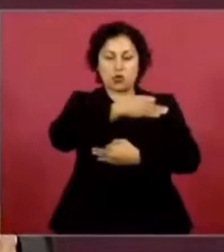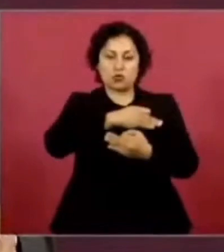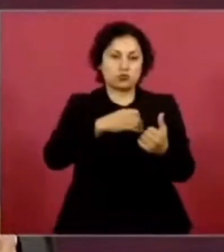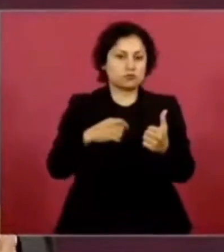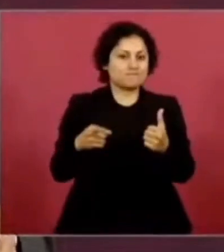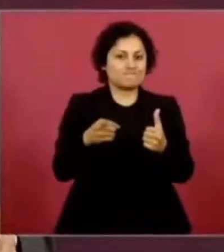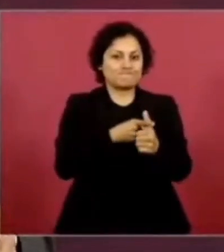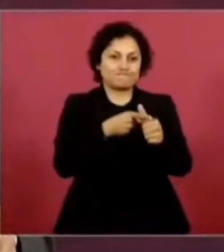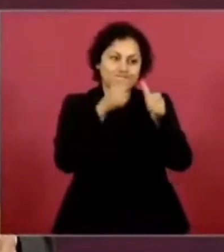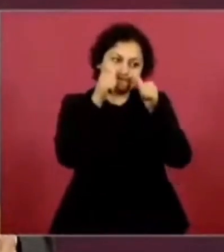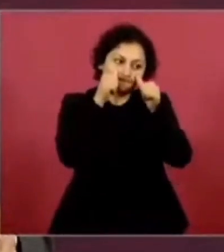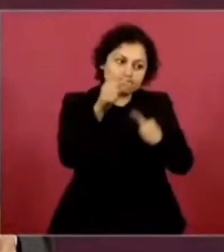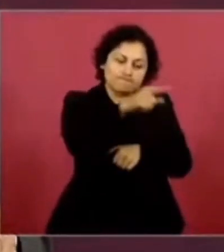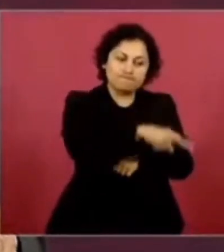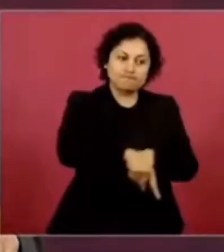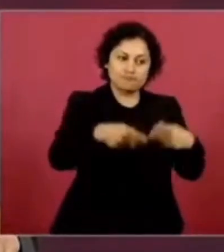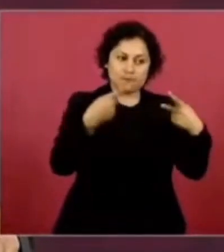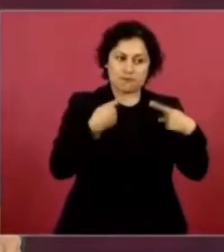y